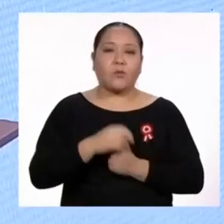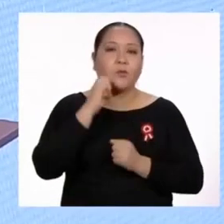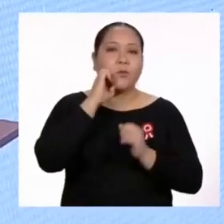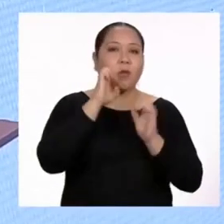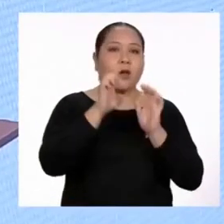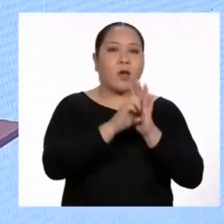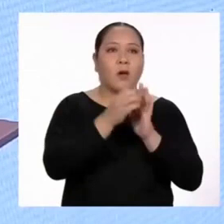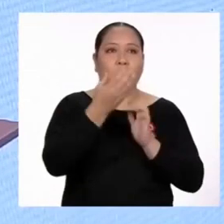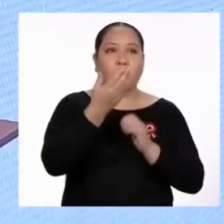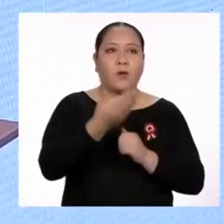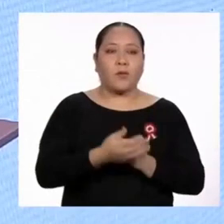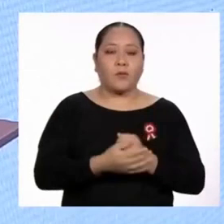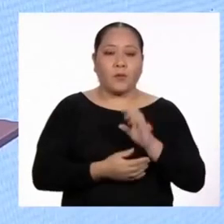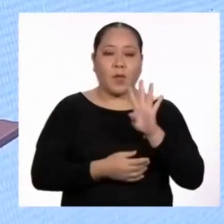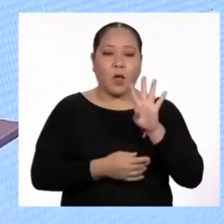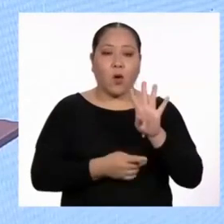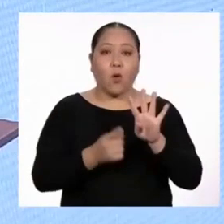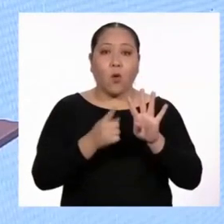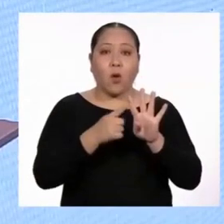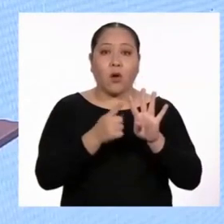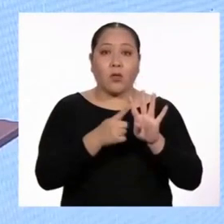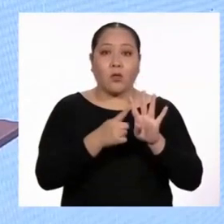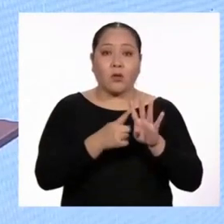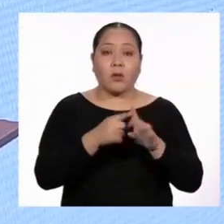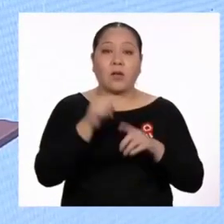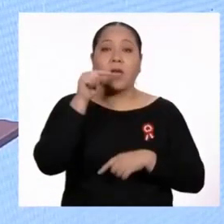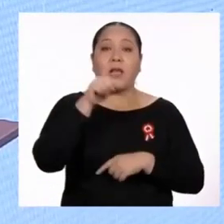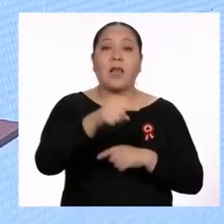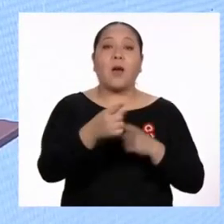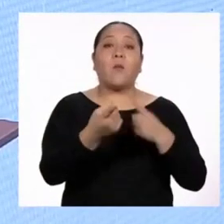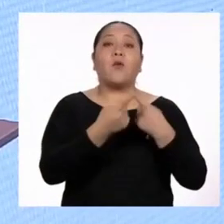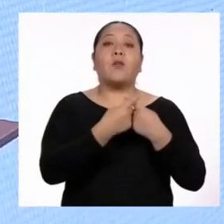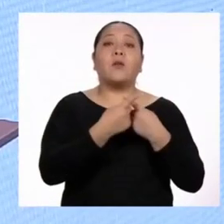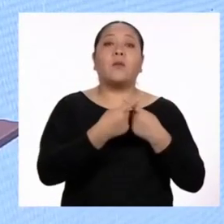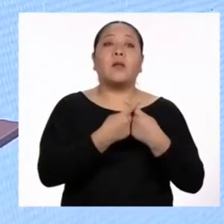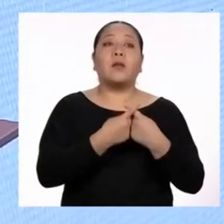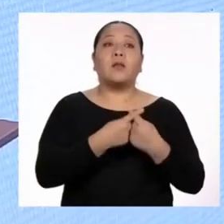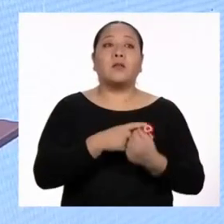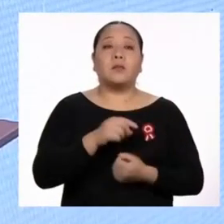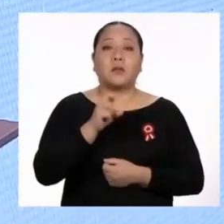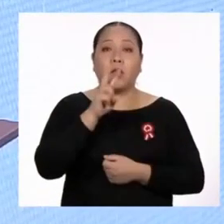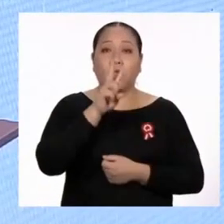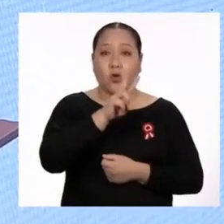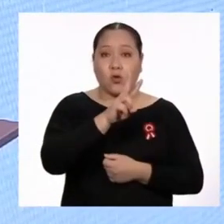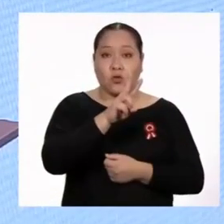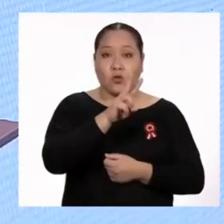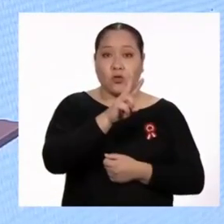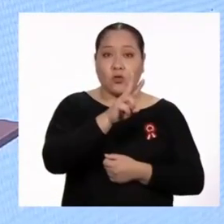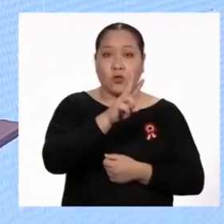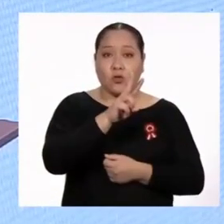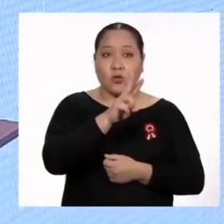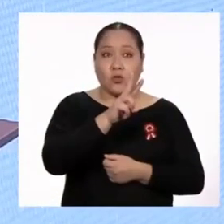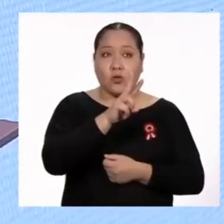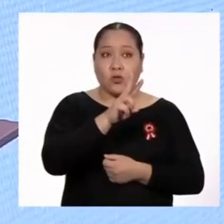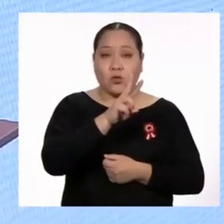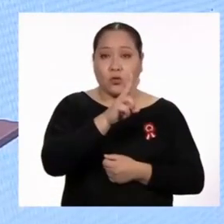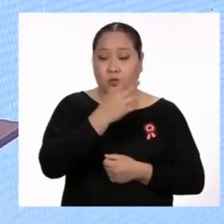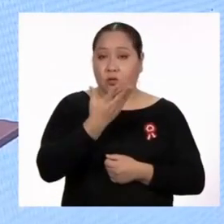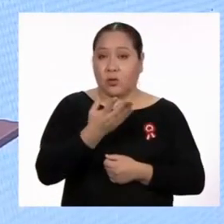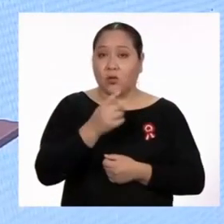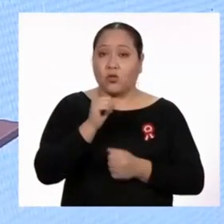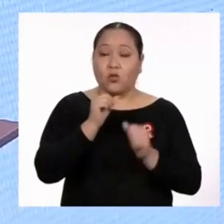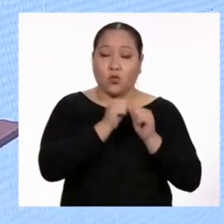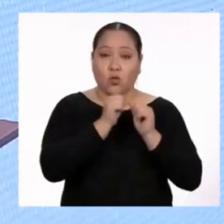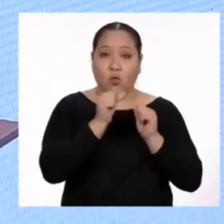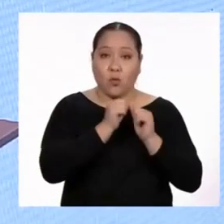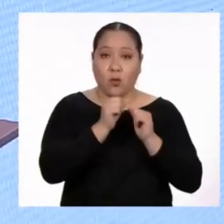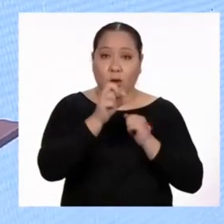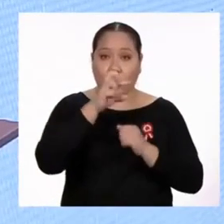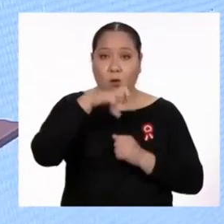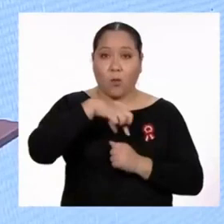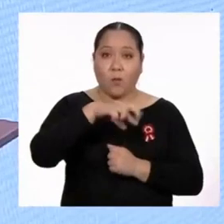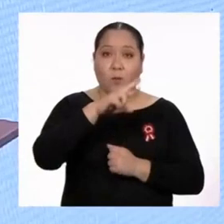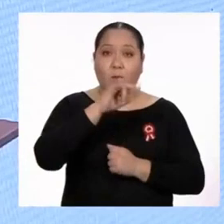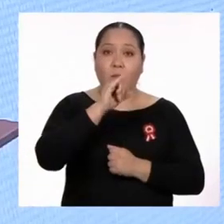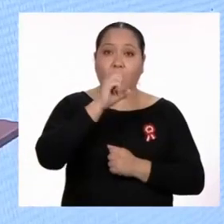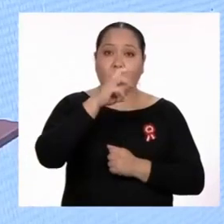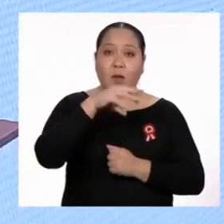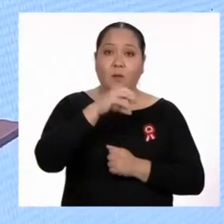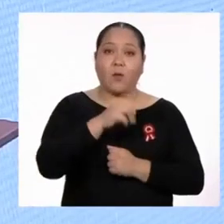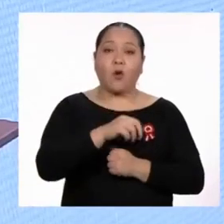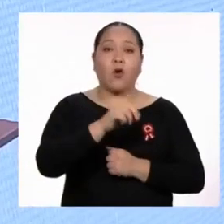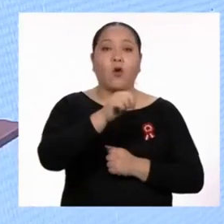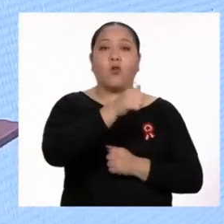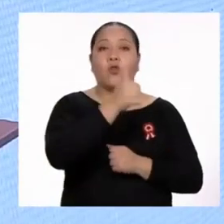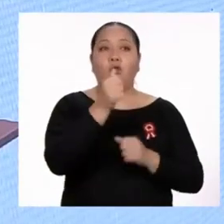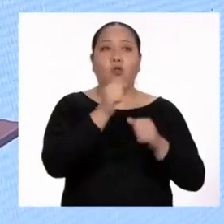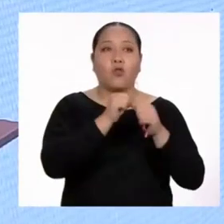ejemplo, el 4 es la multiplicación de 2, un número primo, con otro